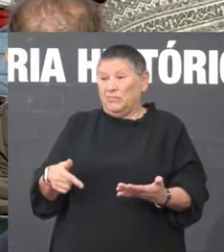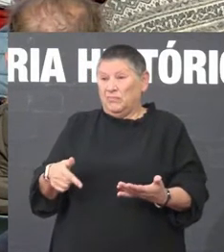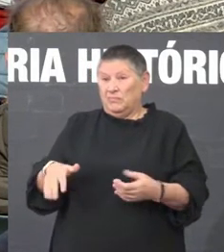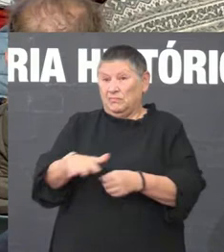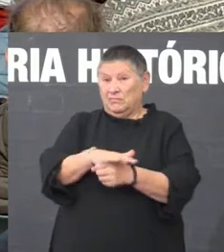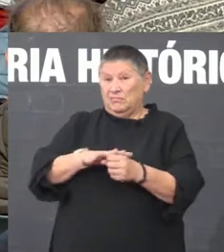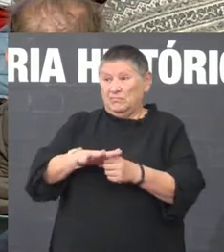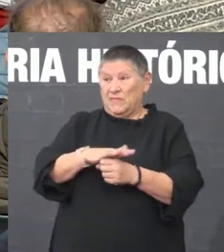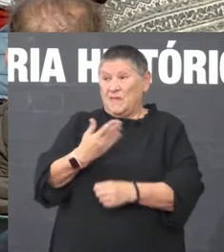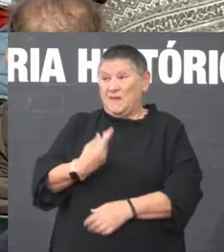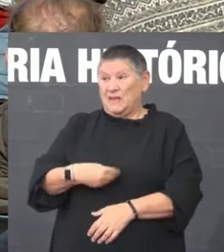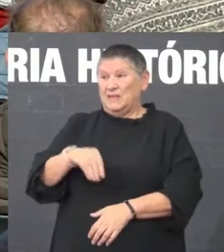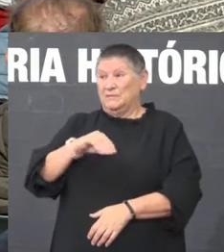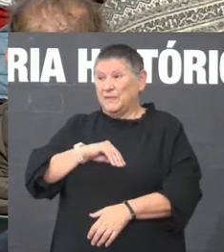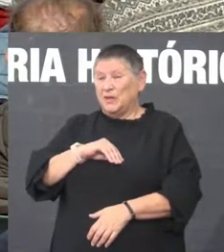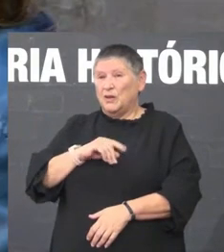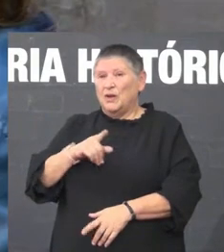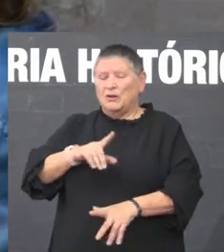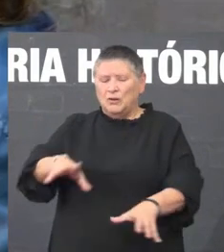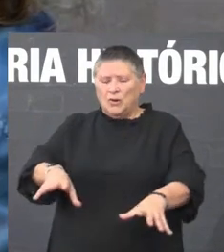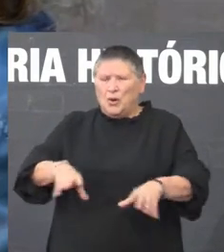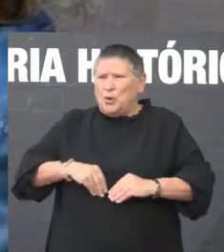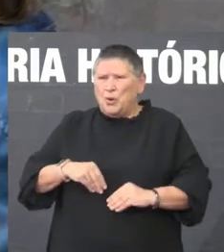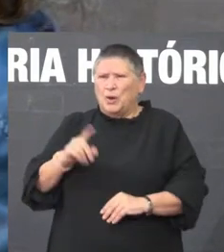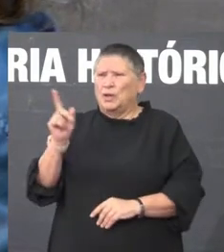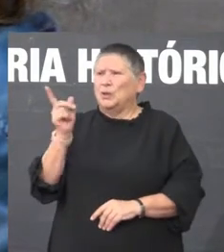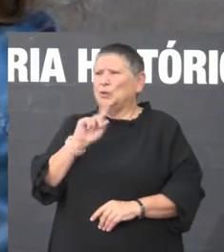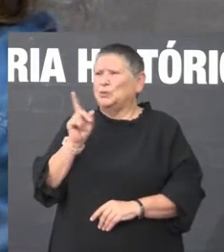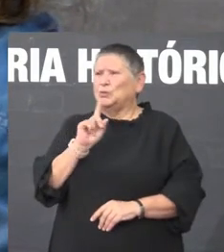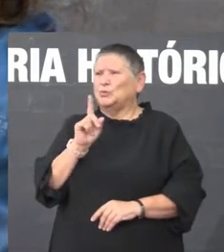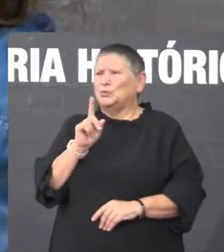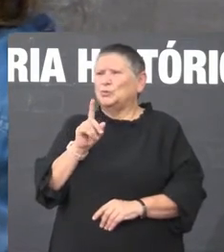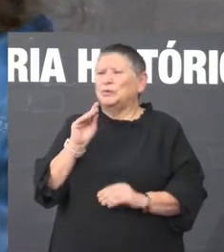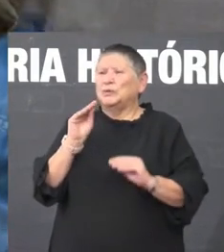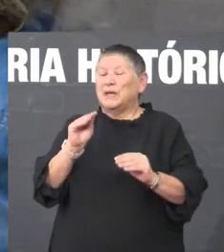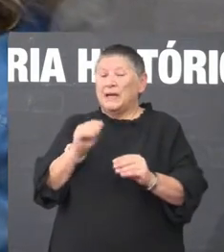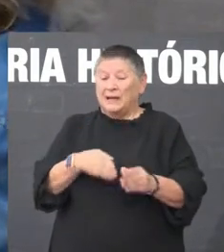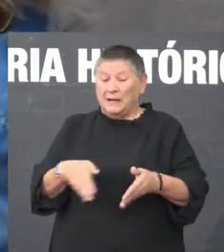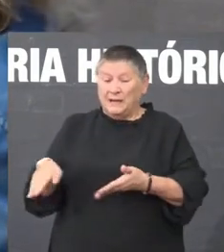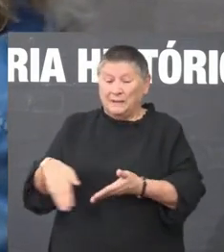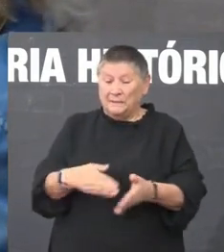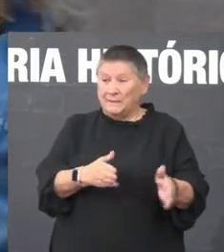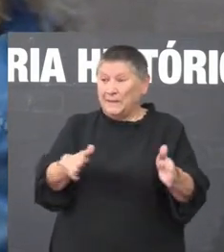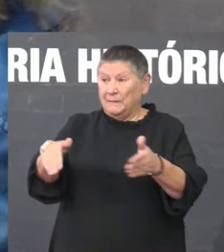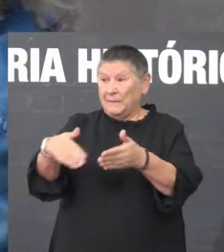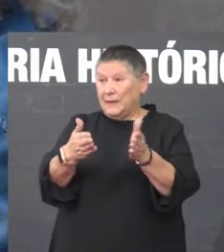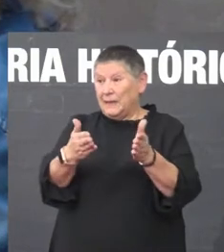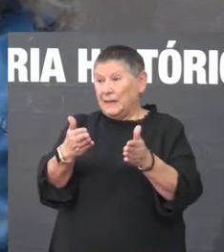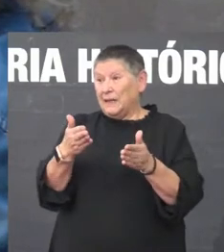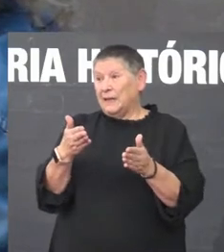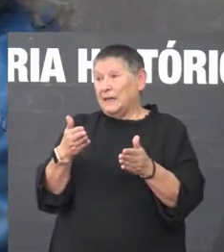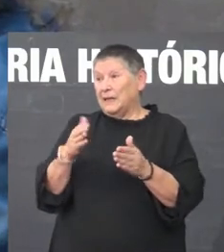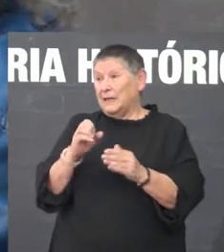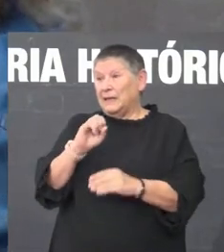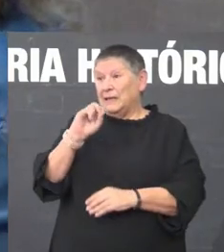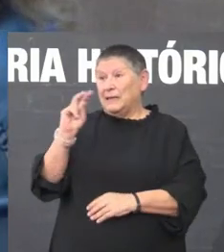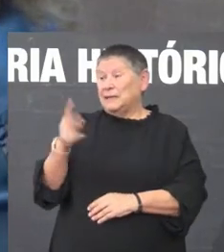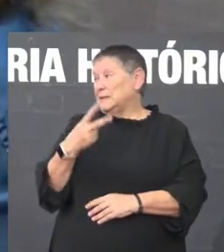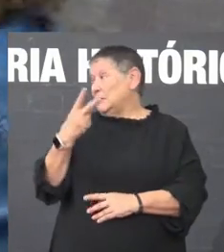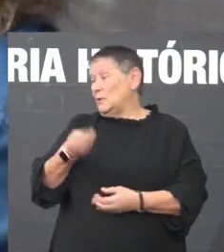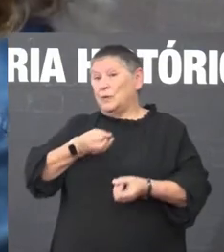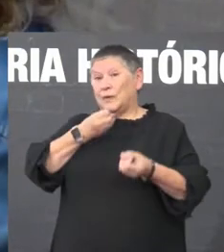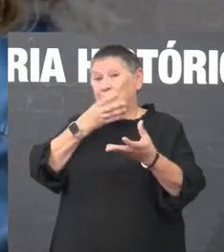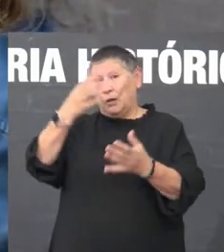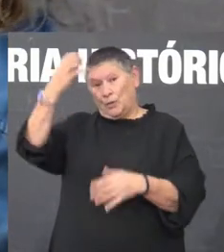español no se asuma que la propia viabilidad de la segunda restauración